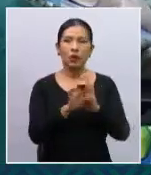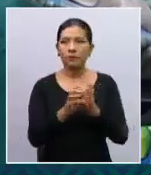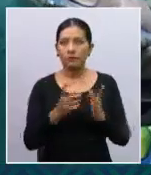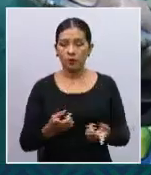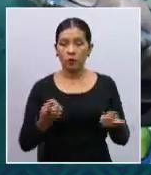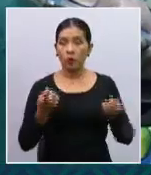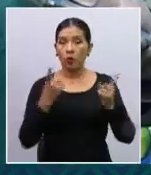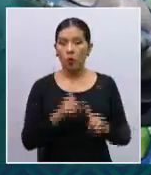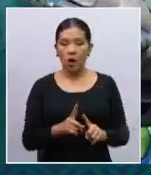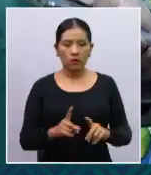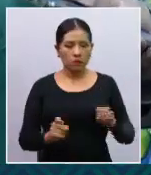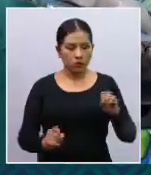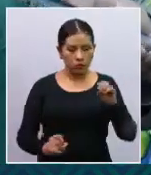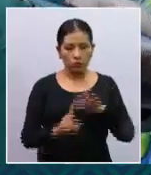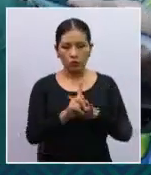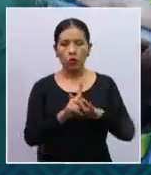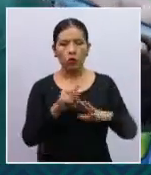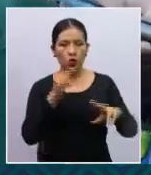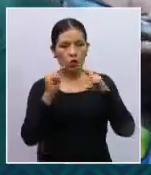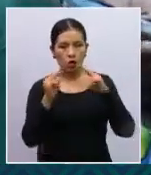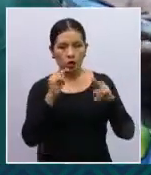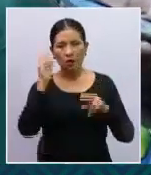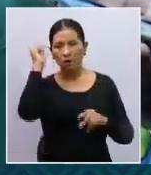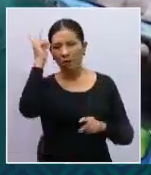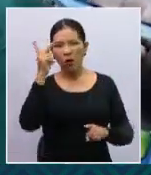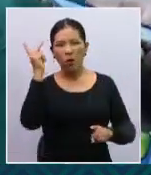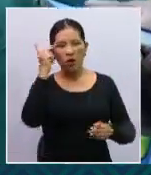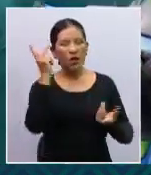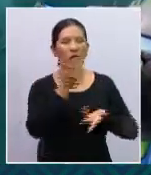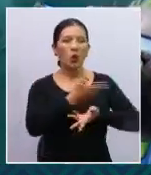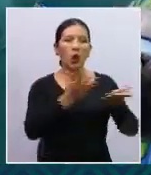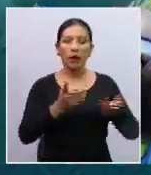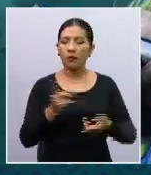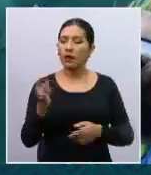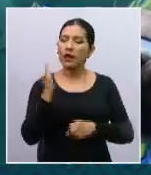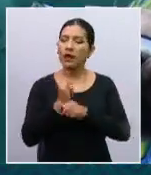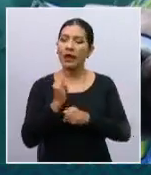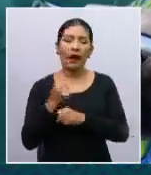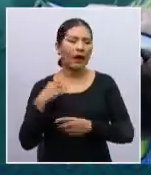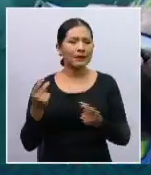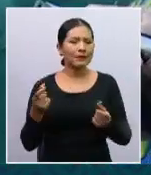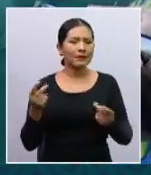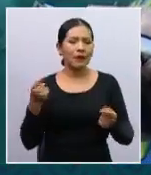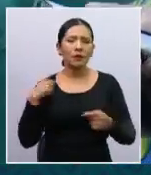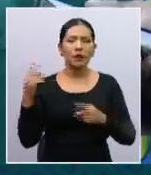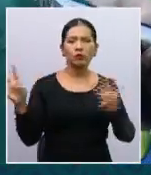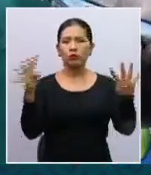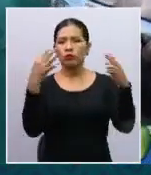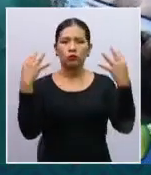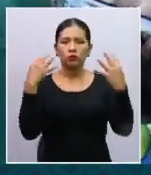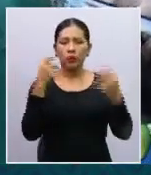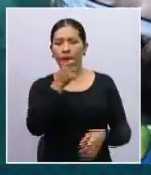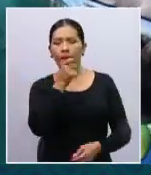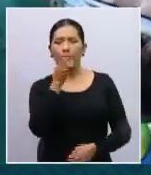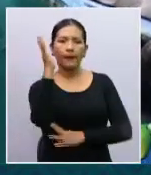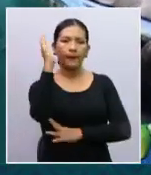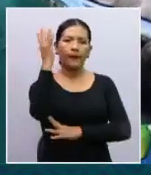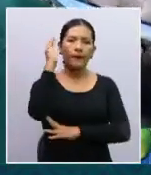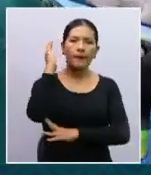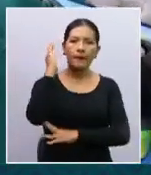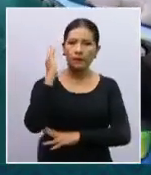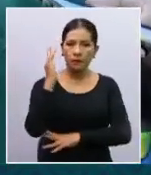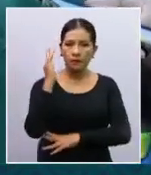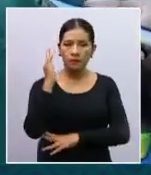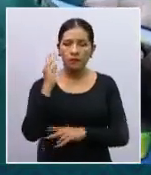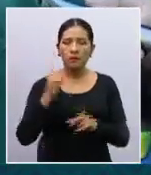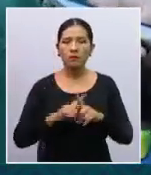o hay una noticia que es política, hacen conferencias de prensa, hacen pronunciamientos, pero